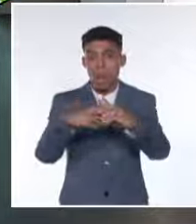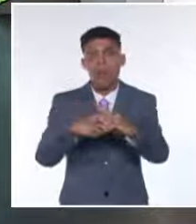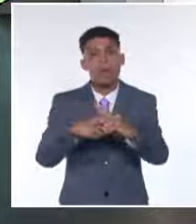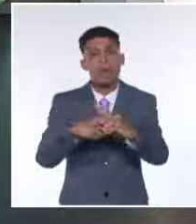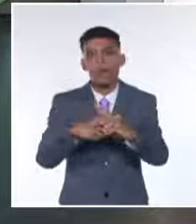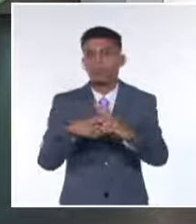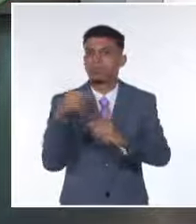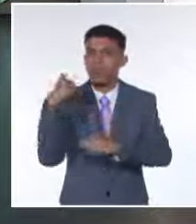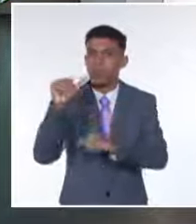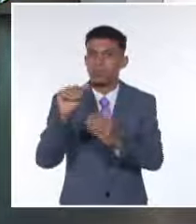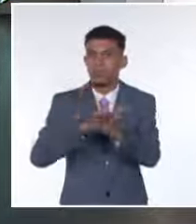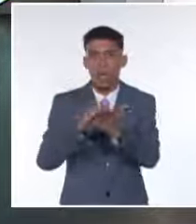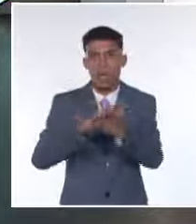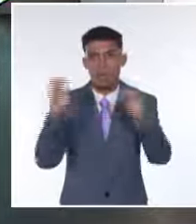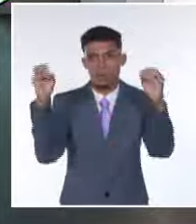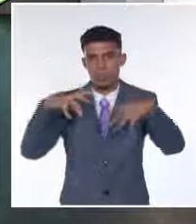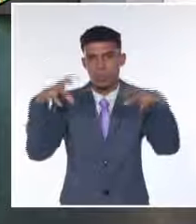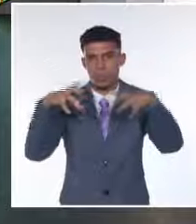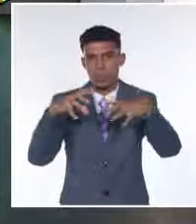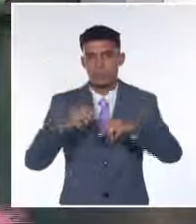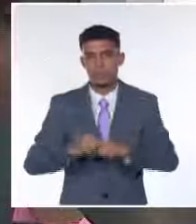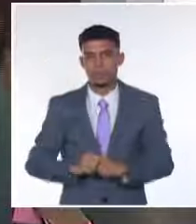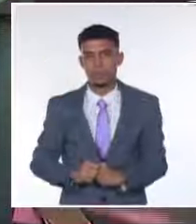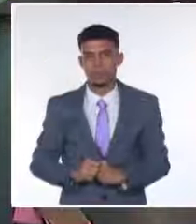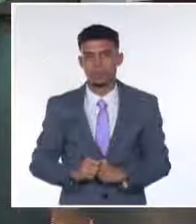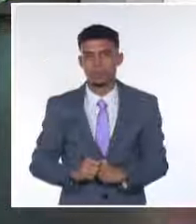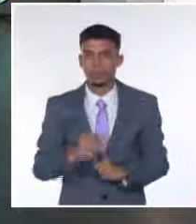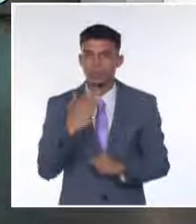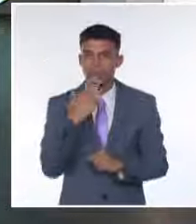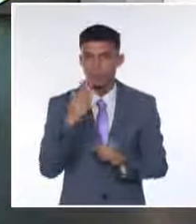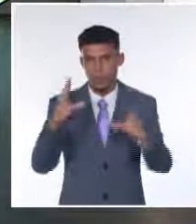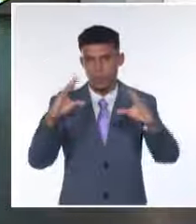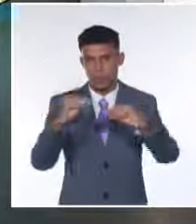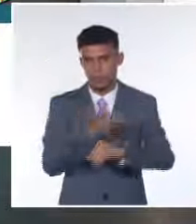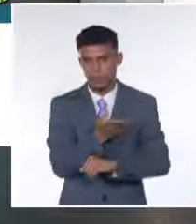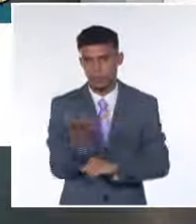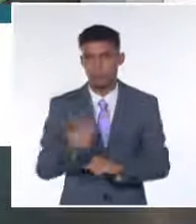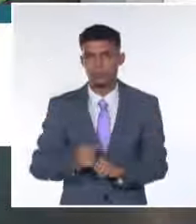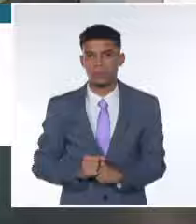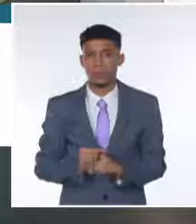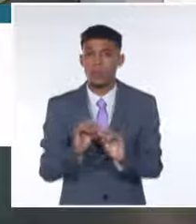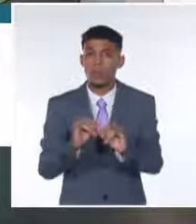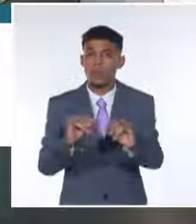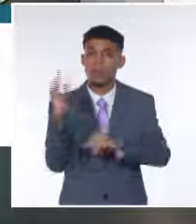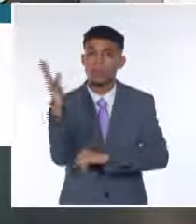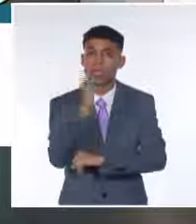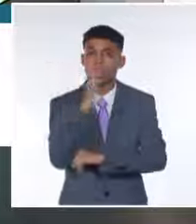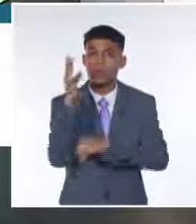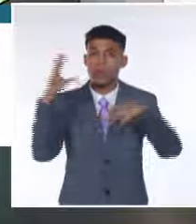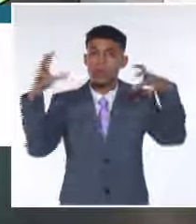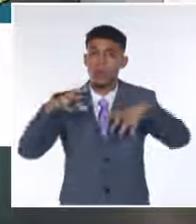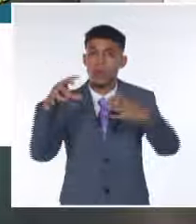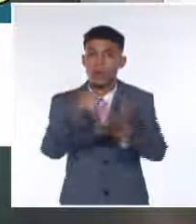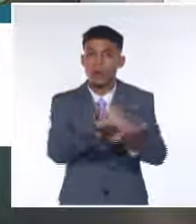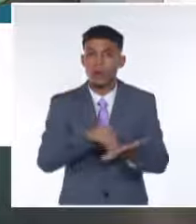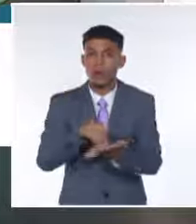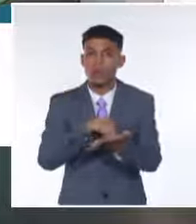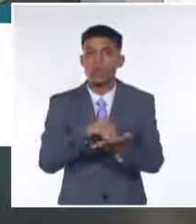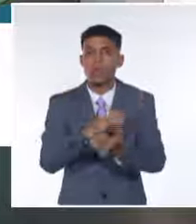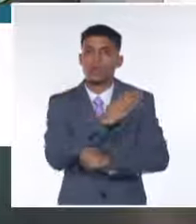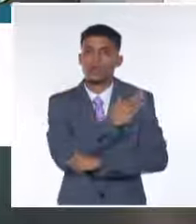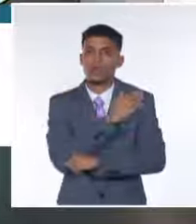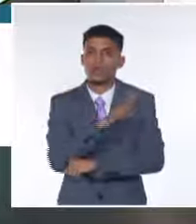entonces todos los pobladores del oriente. Adelante, Elier. Buenas noches. Efectivamente, las condiciones más favorables para la lluvia se encuentran hacia la parte